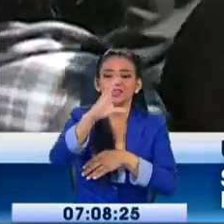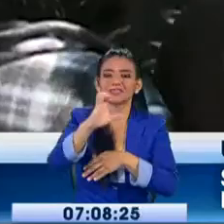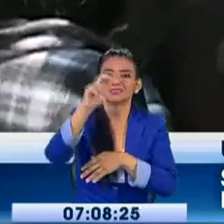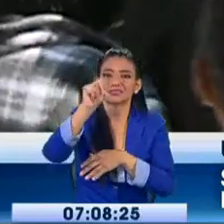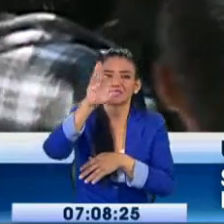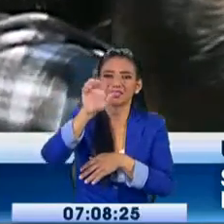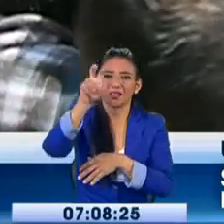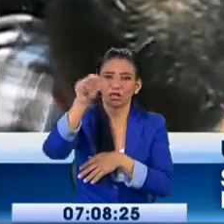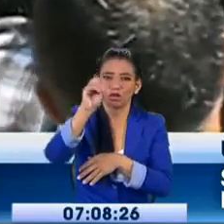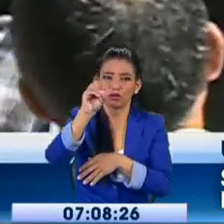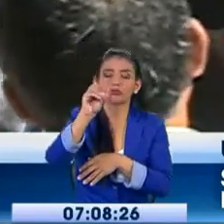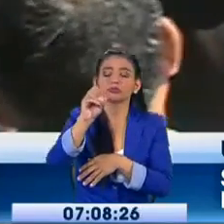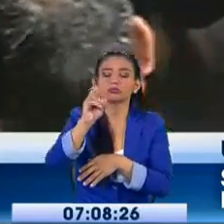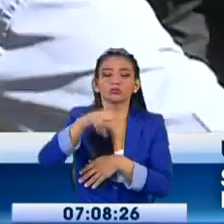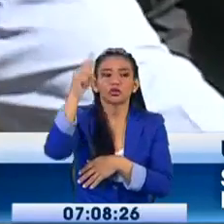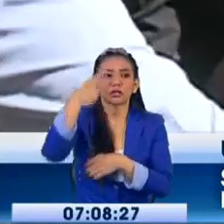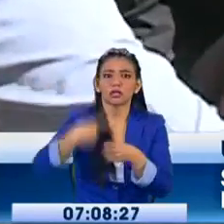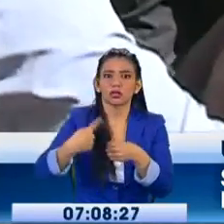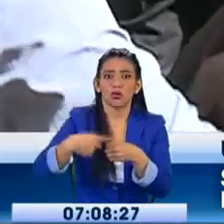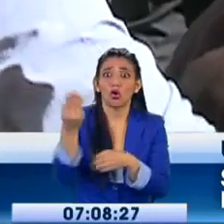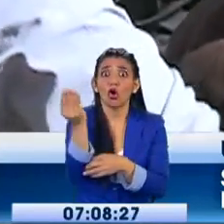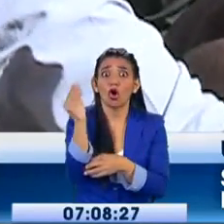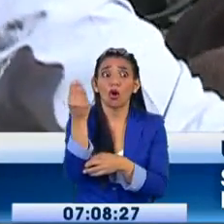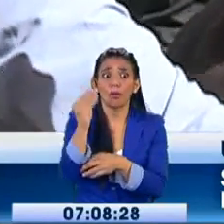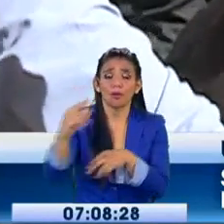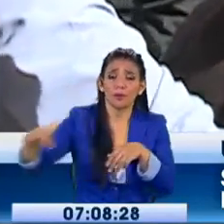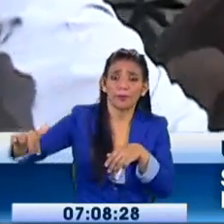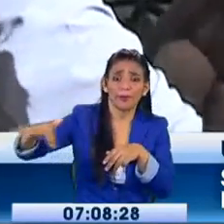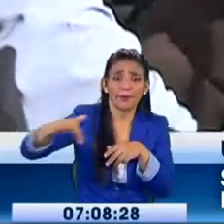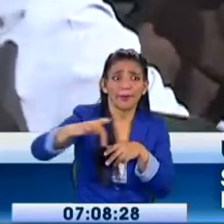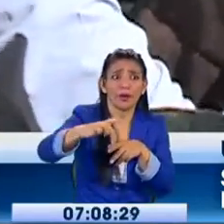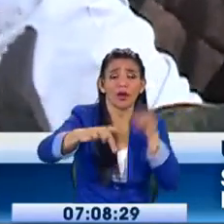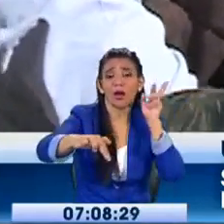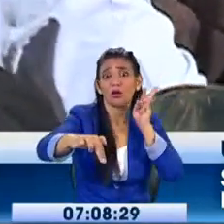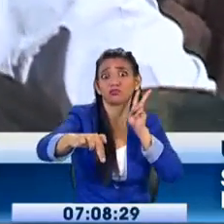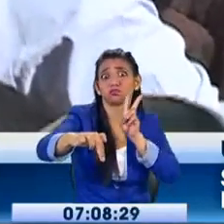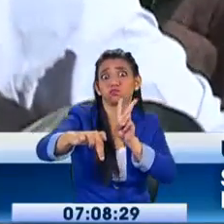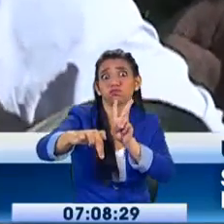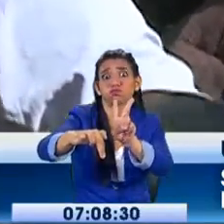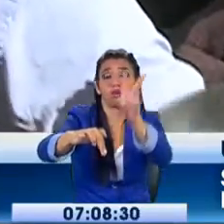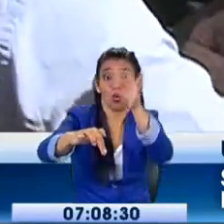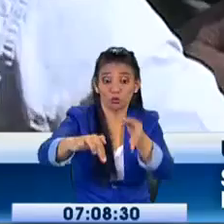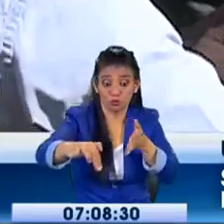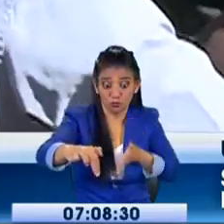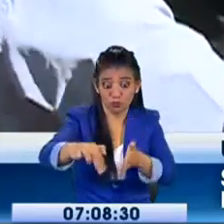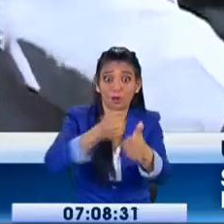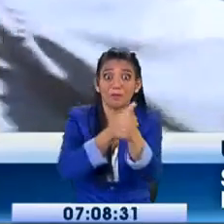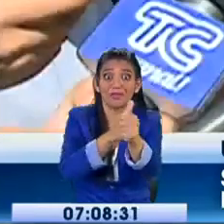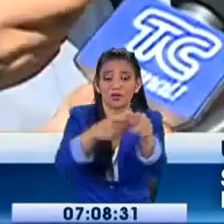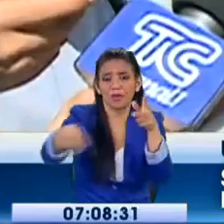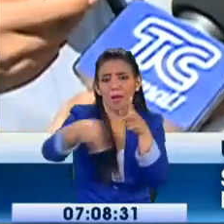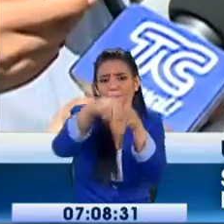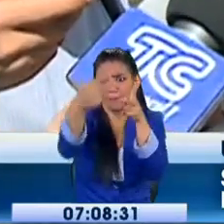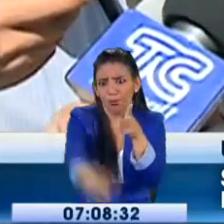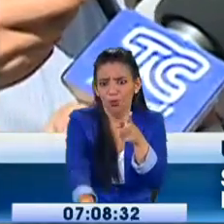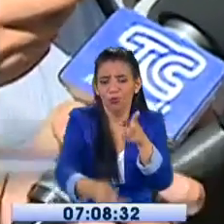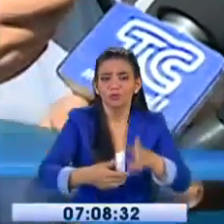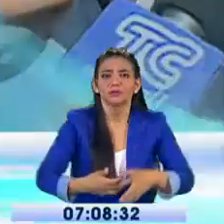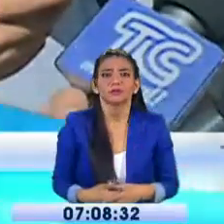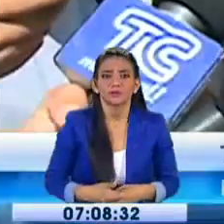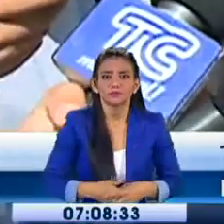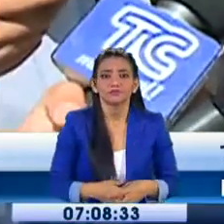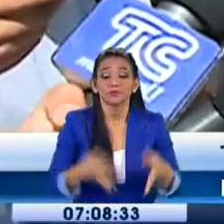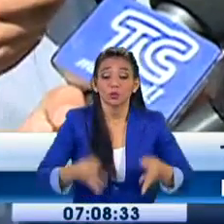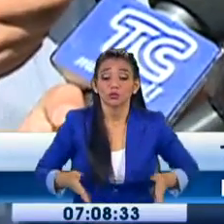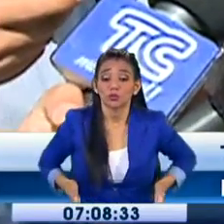33 años murió tras ser atropellado por un articulado que circulaba por el carril exclusivo de la Metrovía. En esta intersección de la